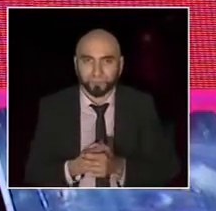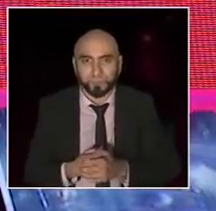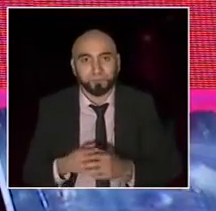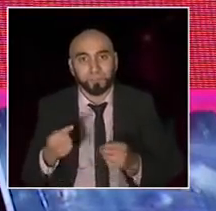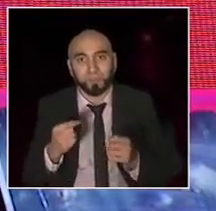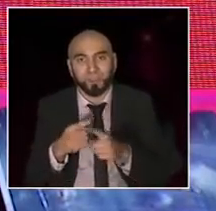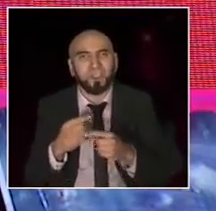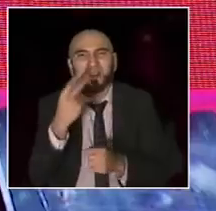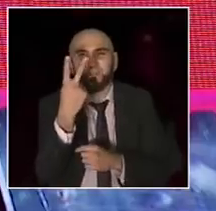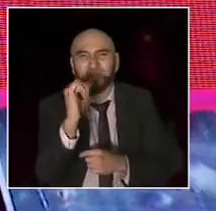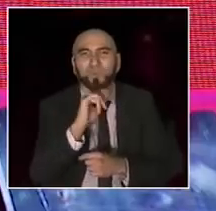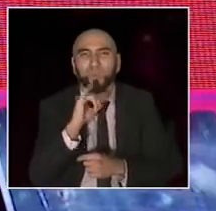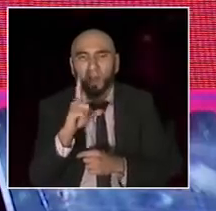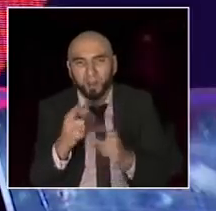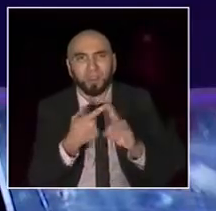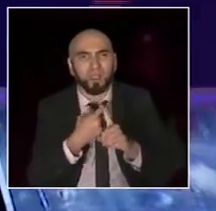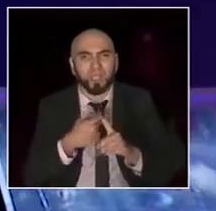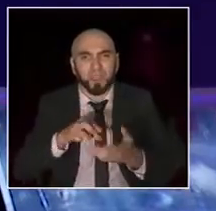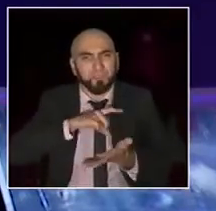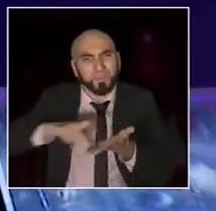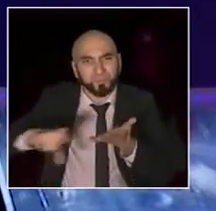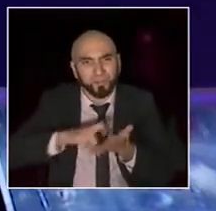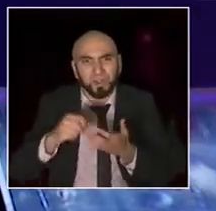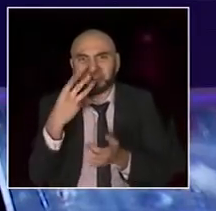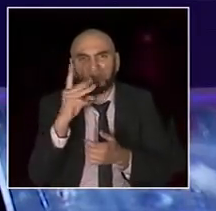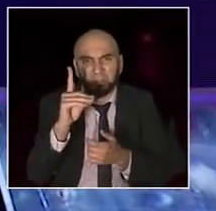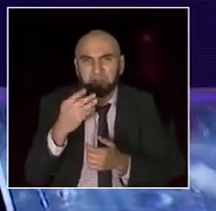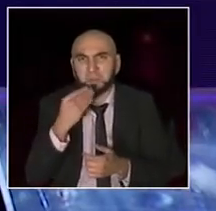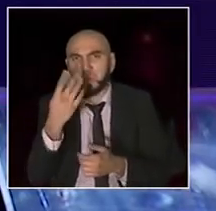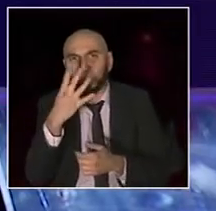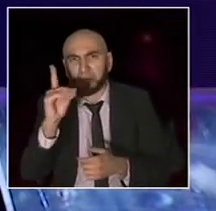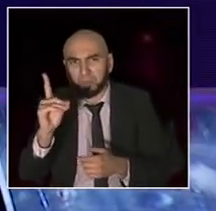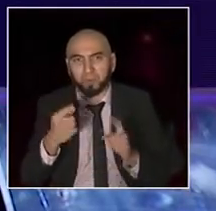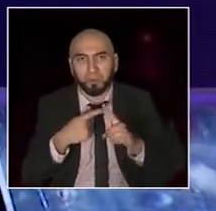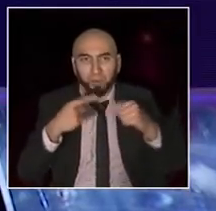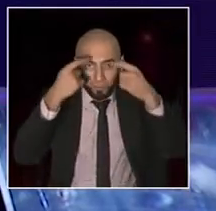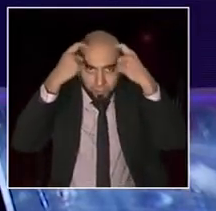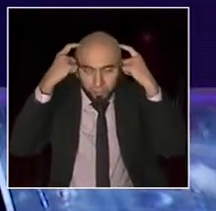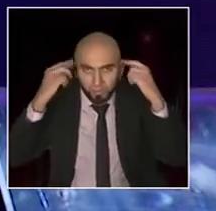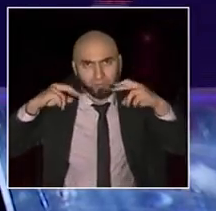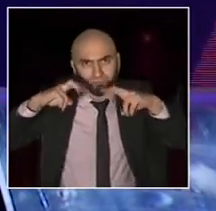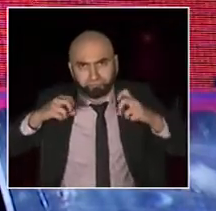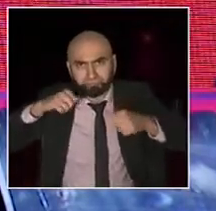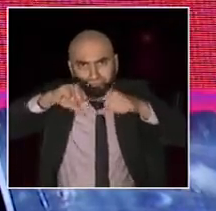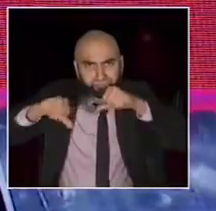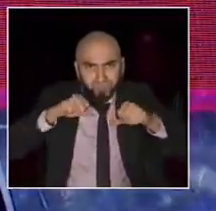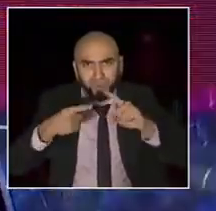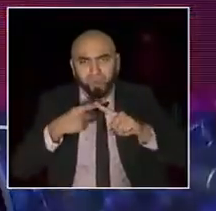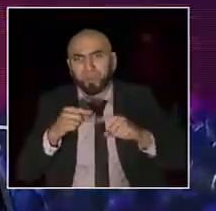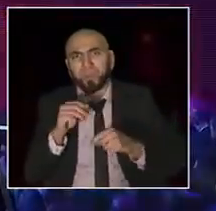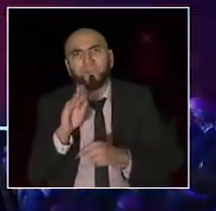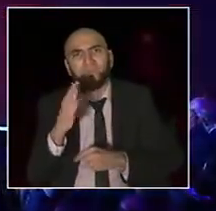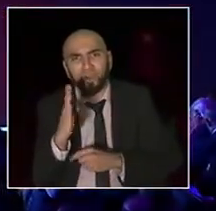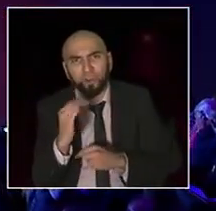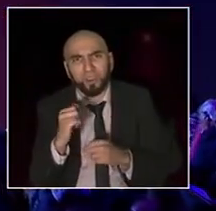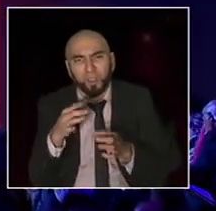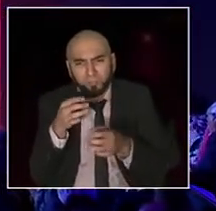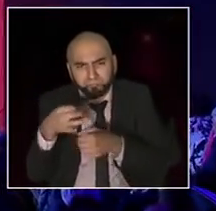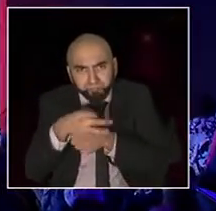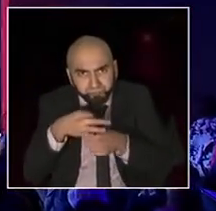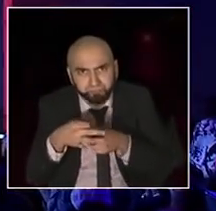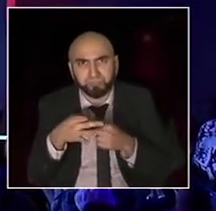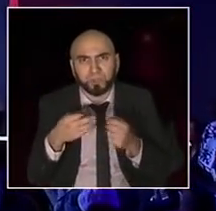virtual, las impresoras 3D y 4D, la neurocirugía, la biogenética, la biología molecular, la